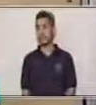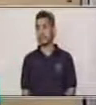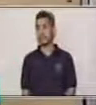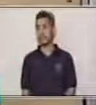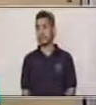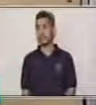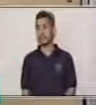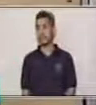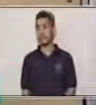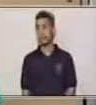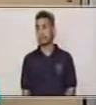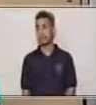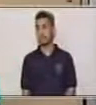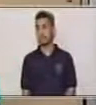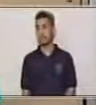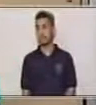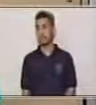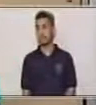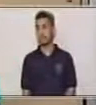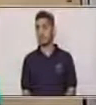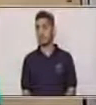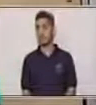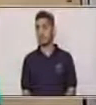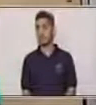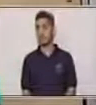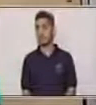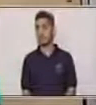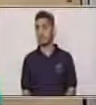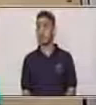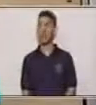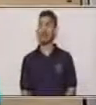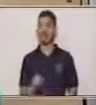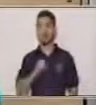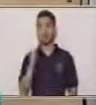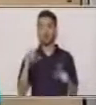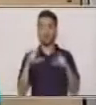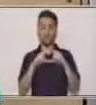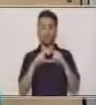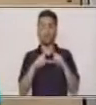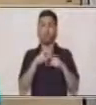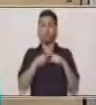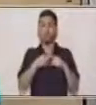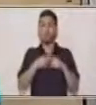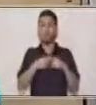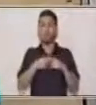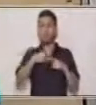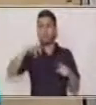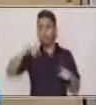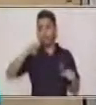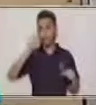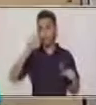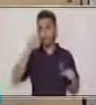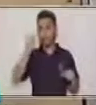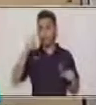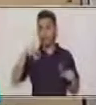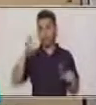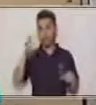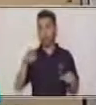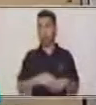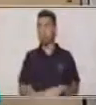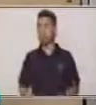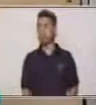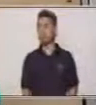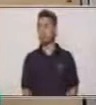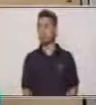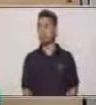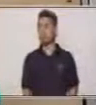Vamos a tomar hoy entonces el triángulo mediano. El triángulo mediano, antes de colocarlo, vamos